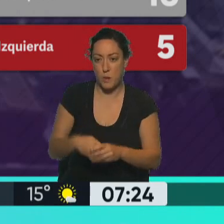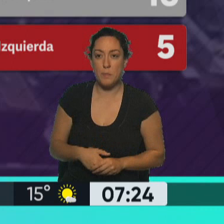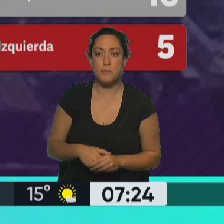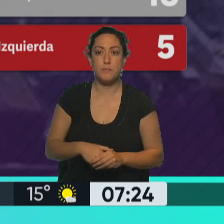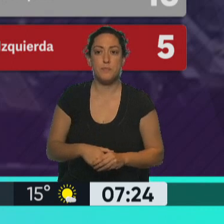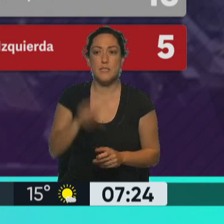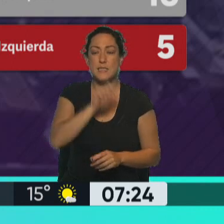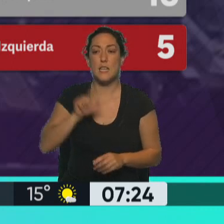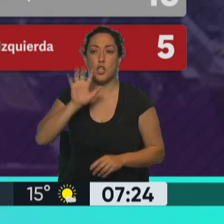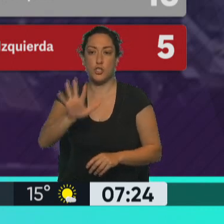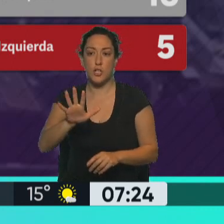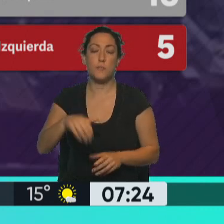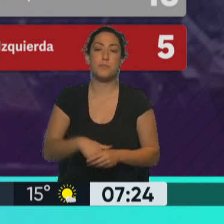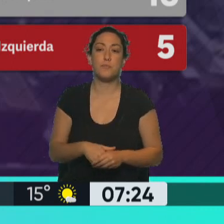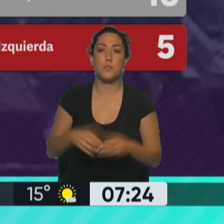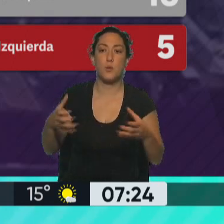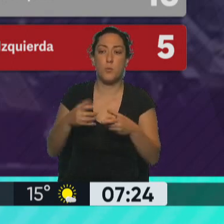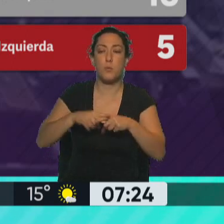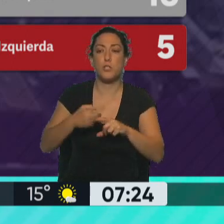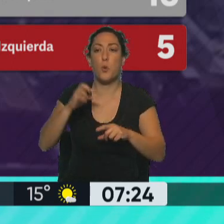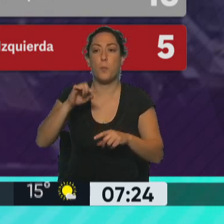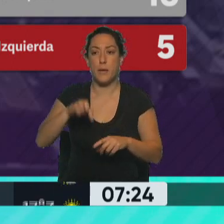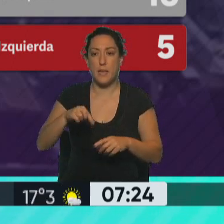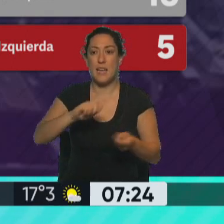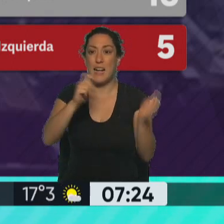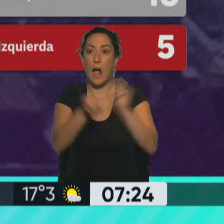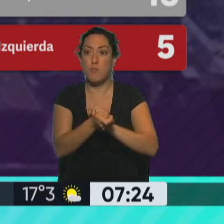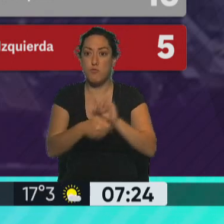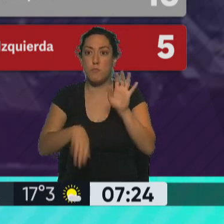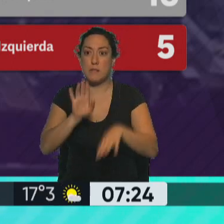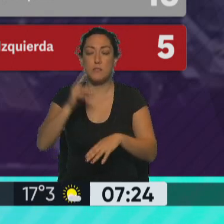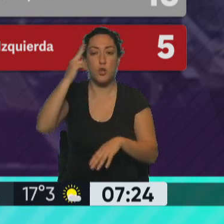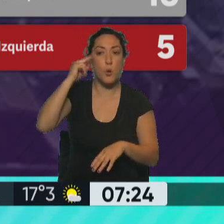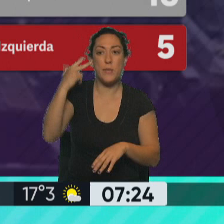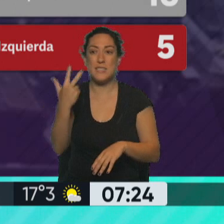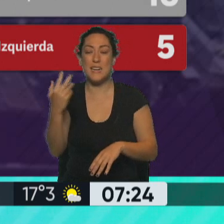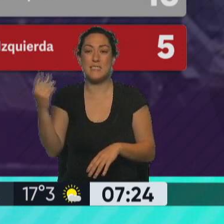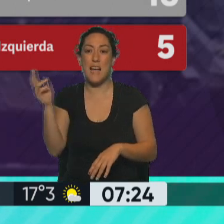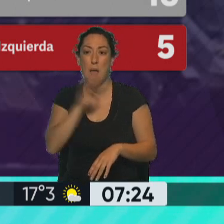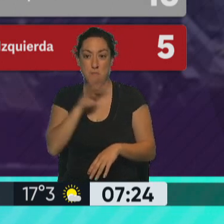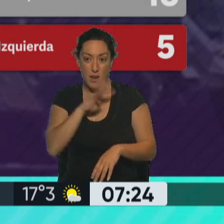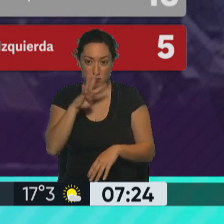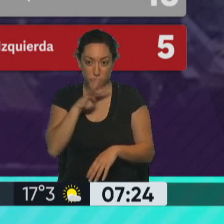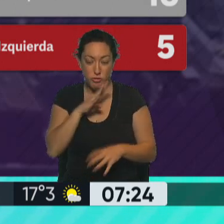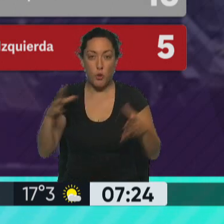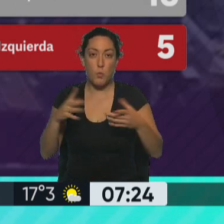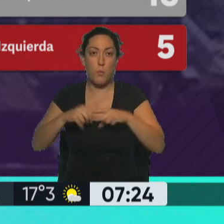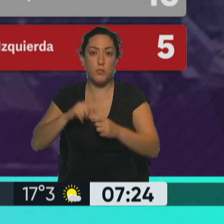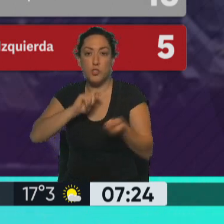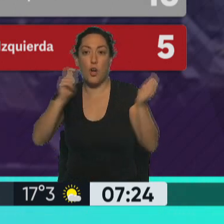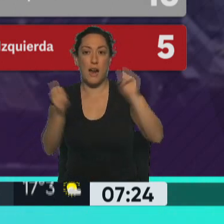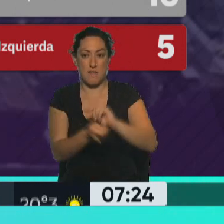placa, 105, 90, el cambio principal va a ser aquí, los 93, los amarillos 93 de Juntos por el